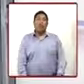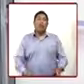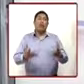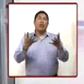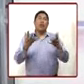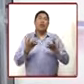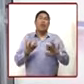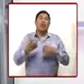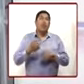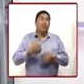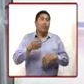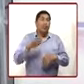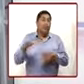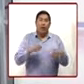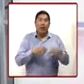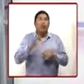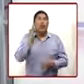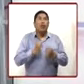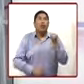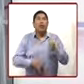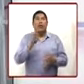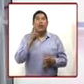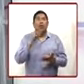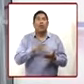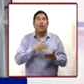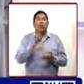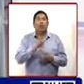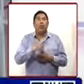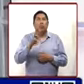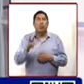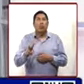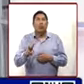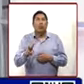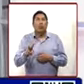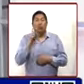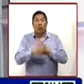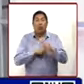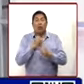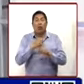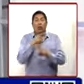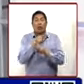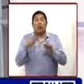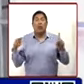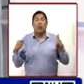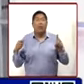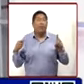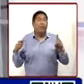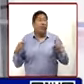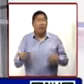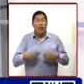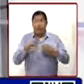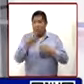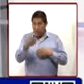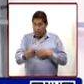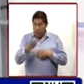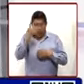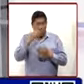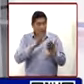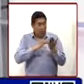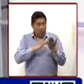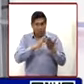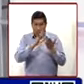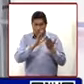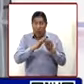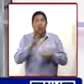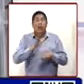quiero recordarle algo porque a finales del año 2022, ya es prácticamente un año y medio, se dio a conocer una aplicación,